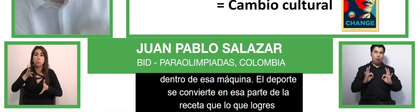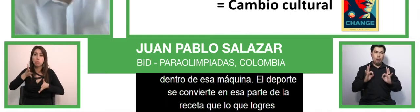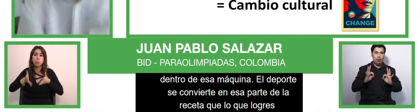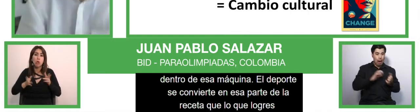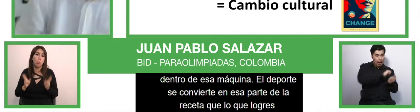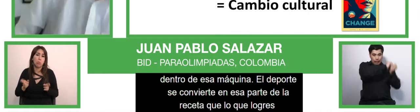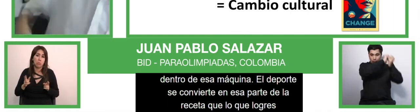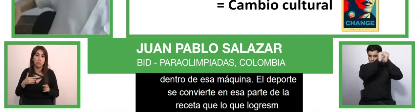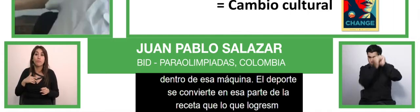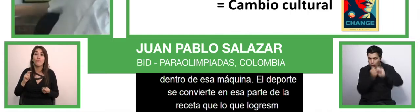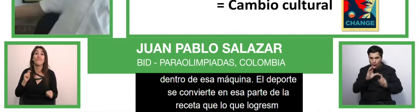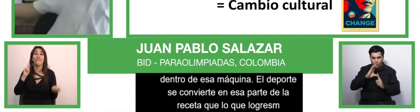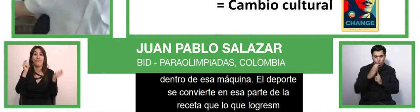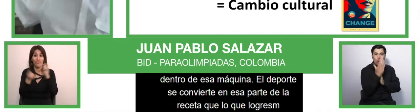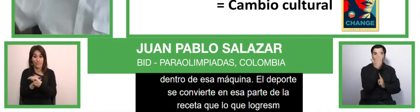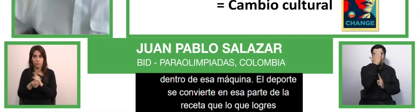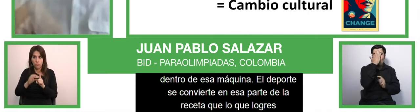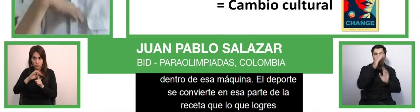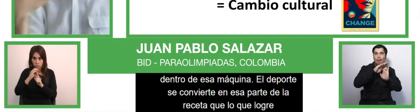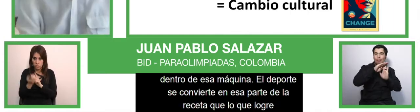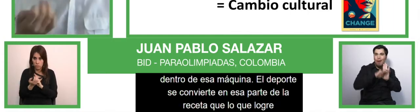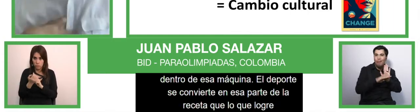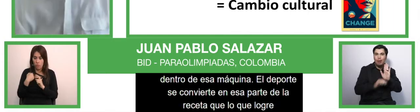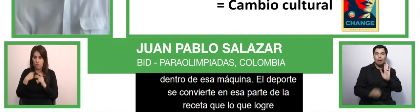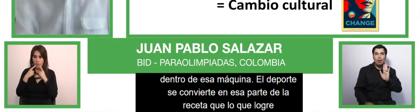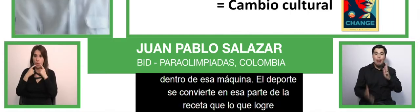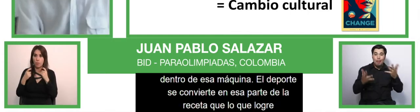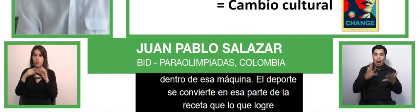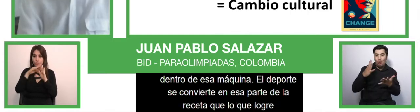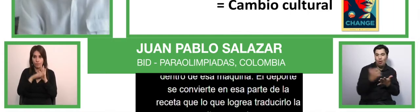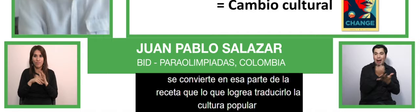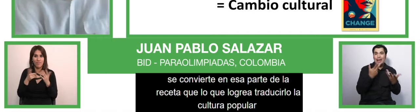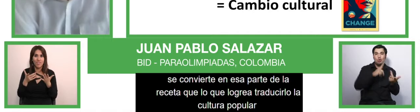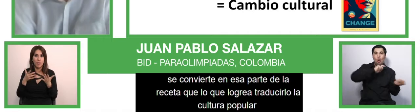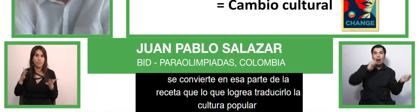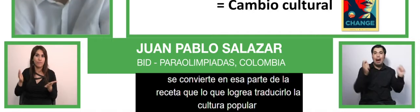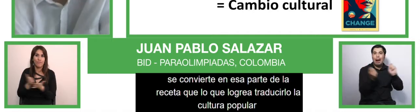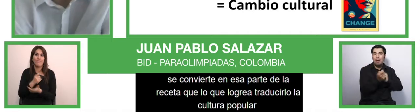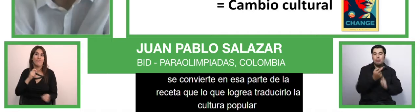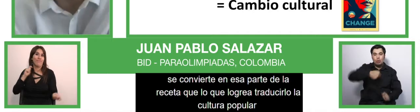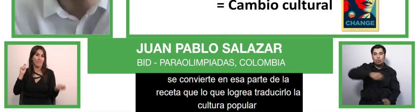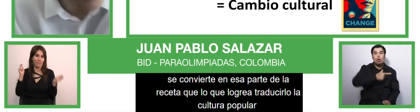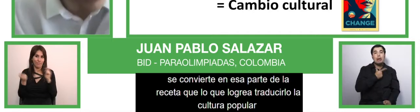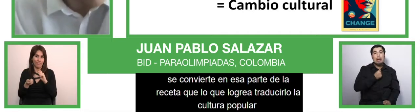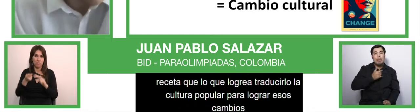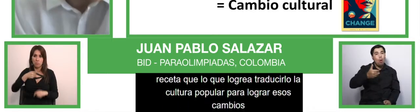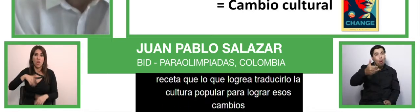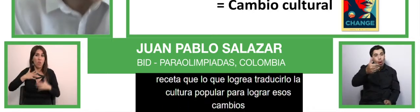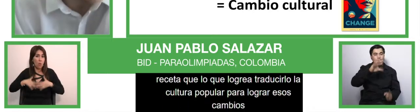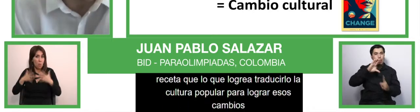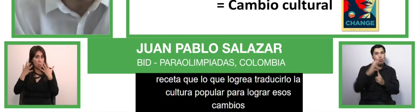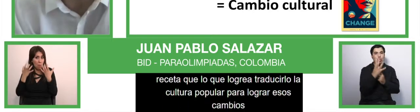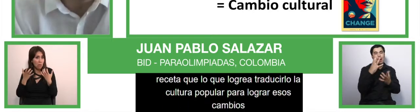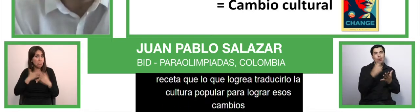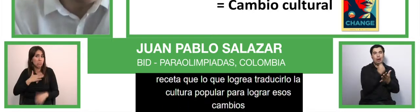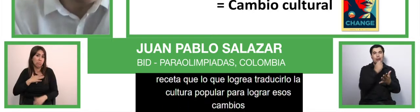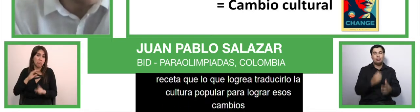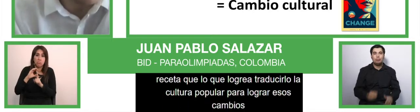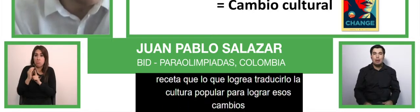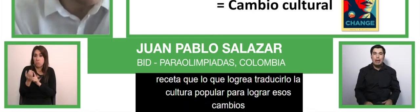la cultura popular para lograr esos cambios que queremos en la cultura. ¿Sí?